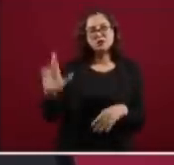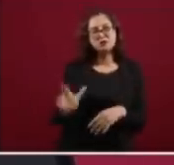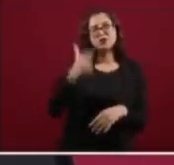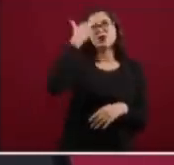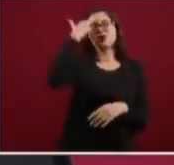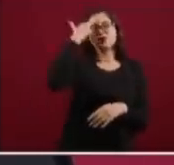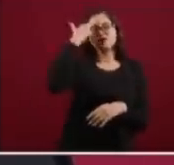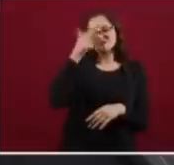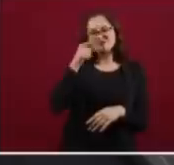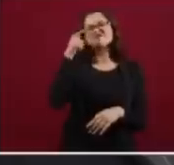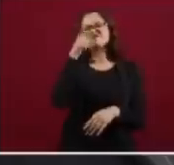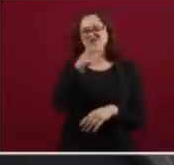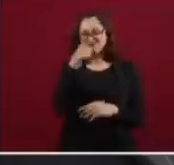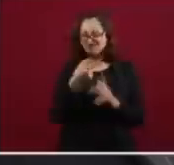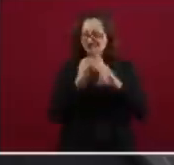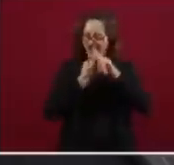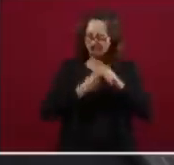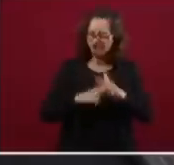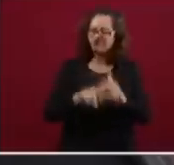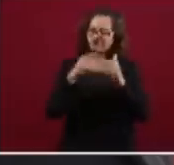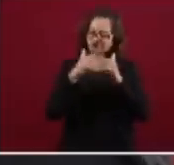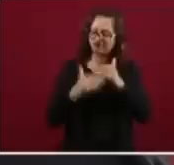fue el gobierno